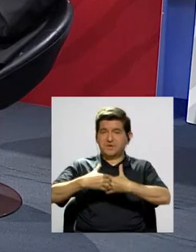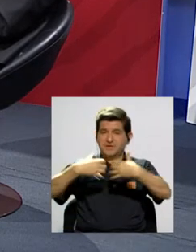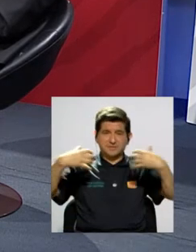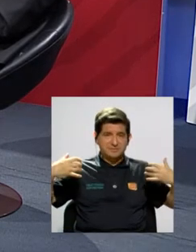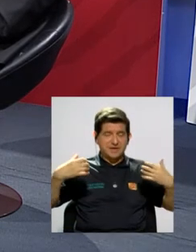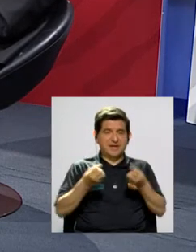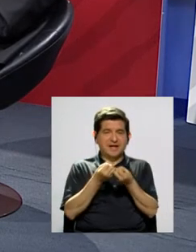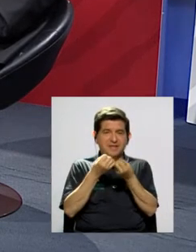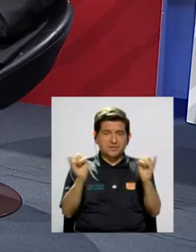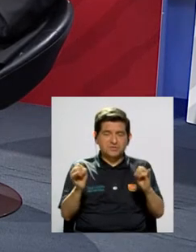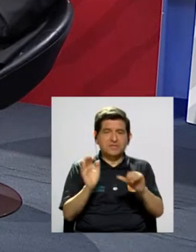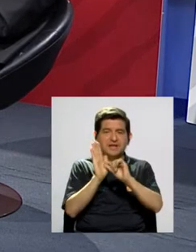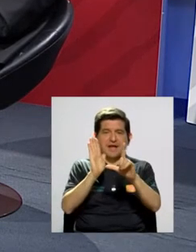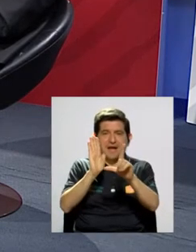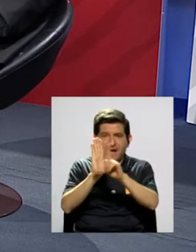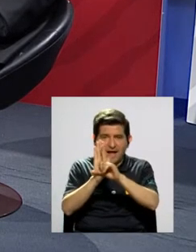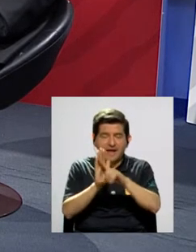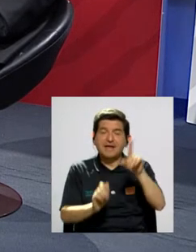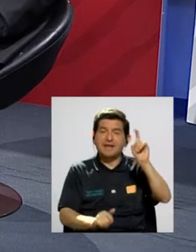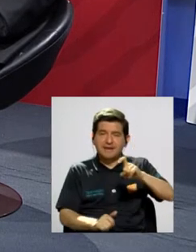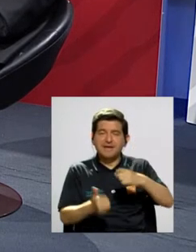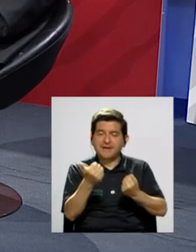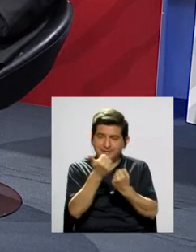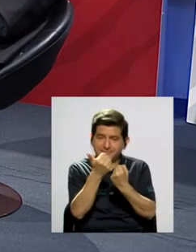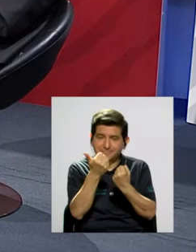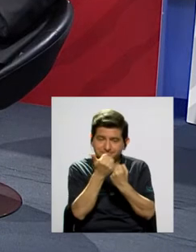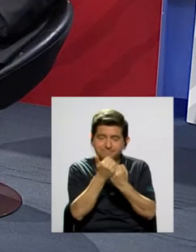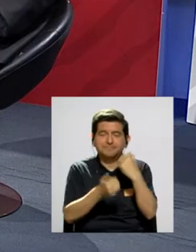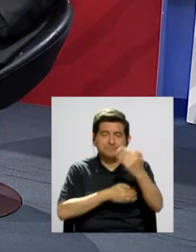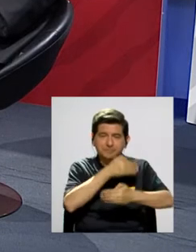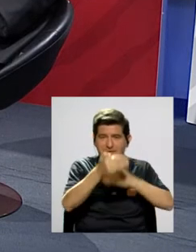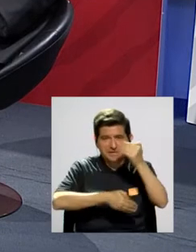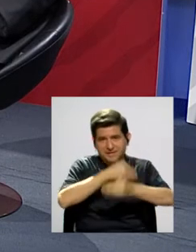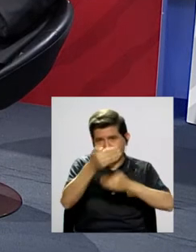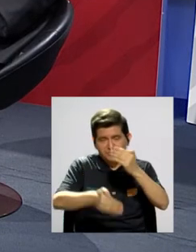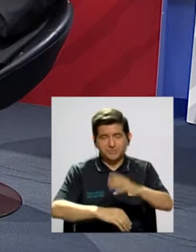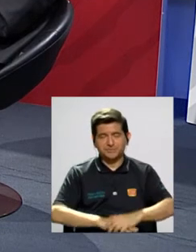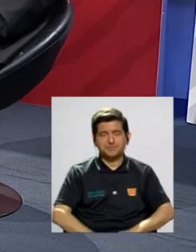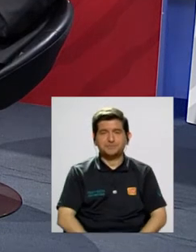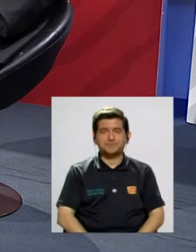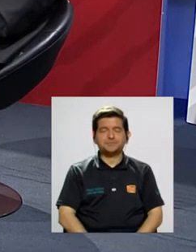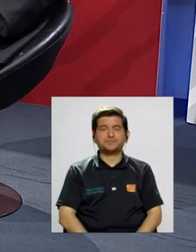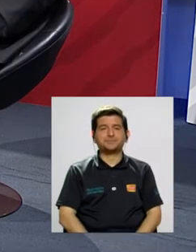poder legislativo que lo va a necesitar para gestionarse.